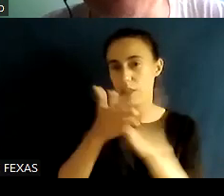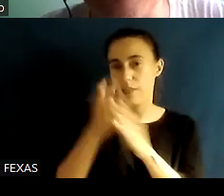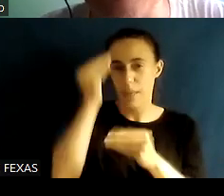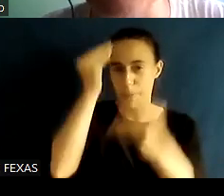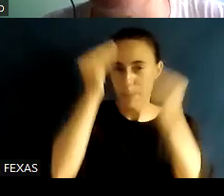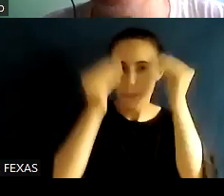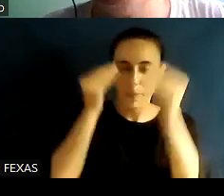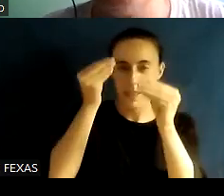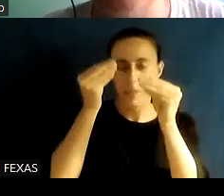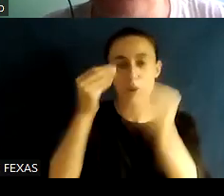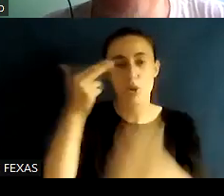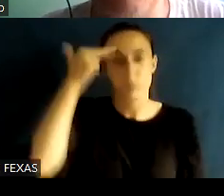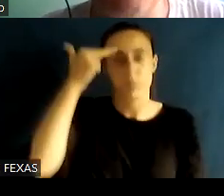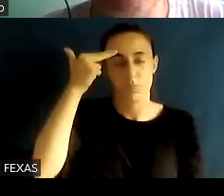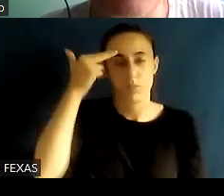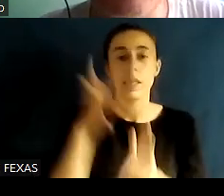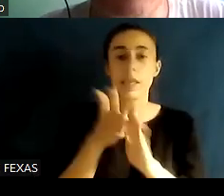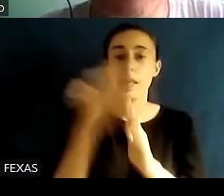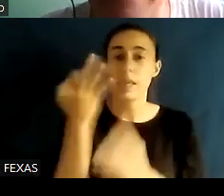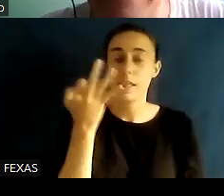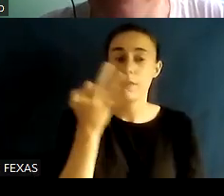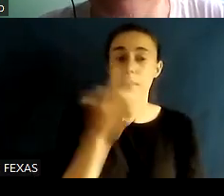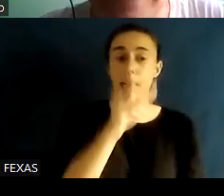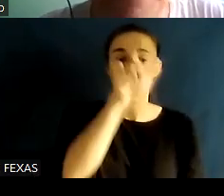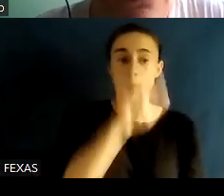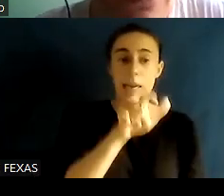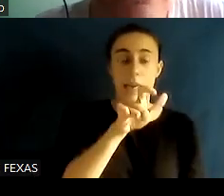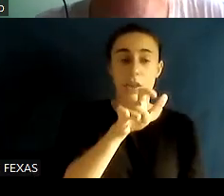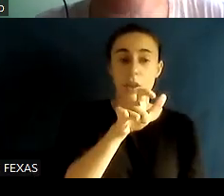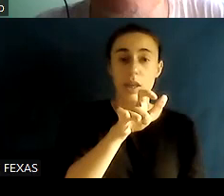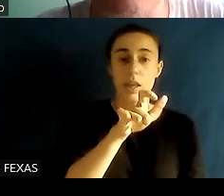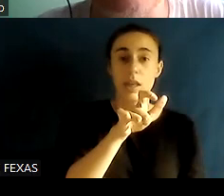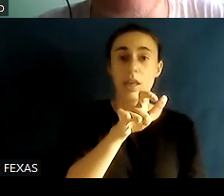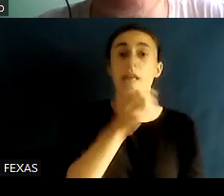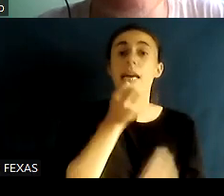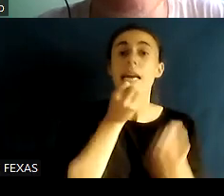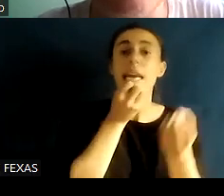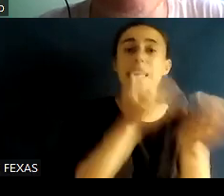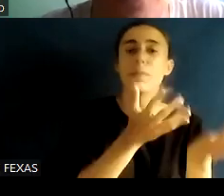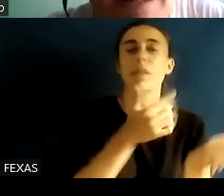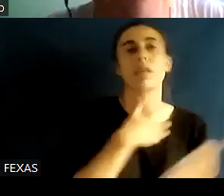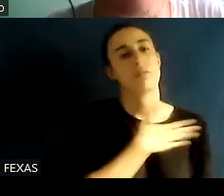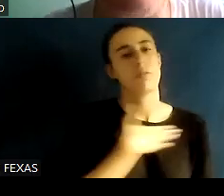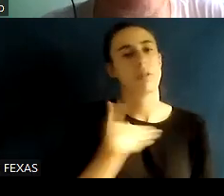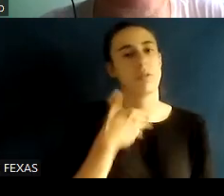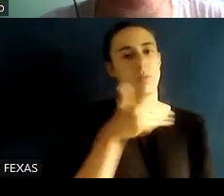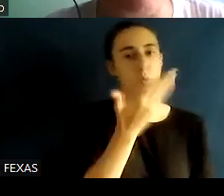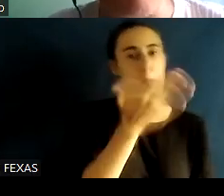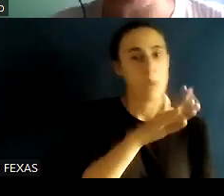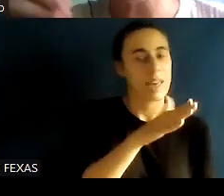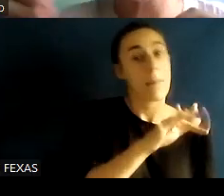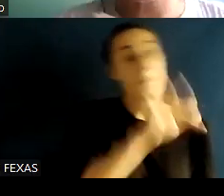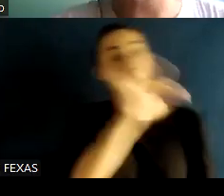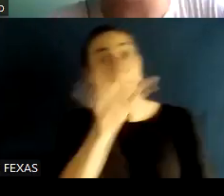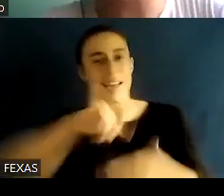ideación suicida, es decir, si no solo la persona expresa estaría mejor muerto, sino además tiene un plan para ello, ha empezado a